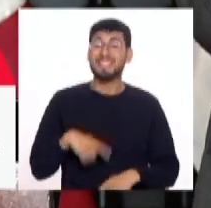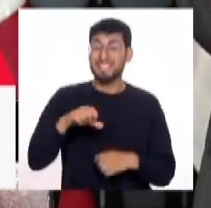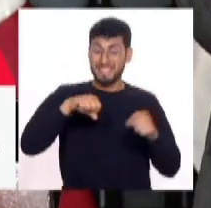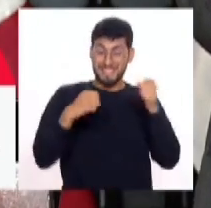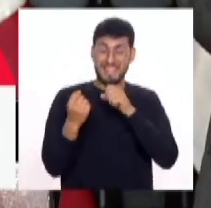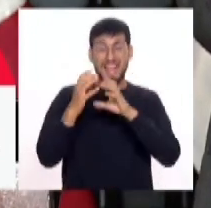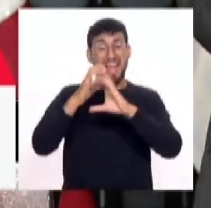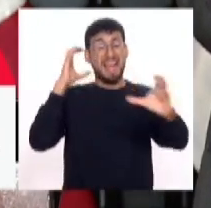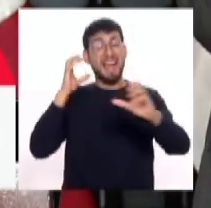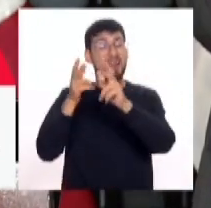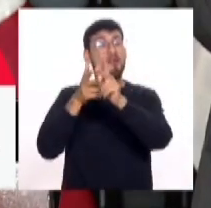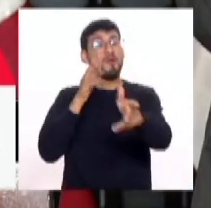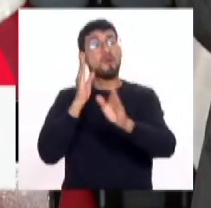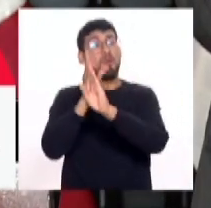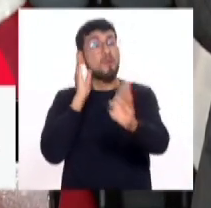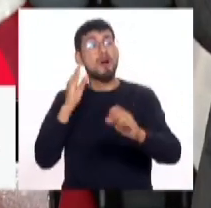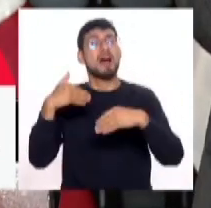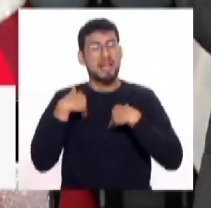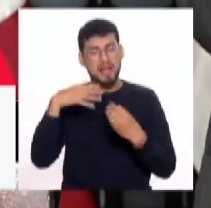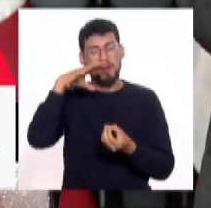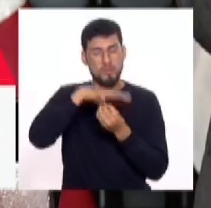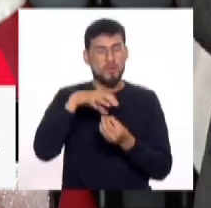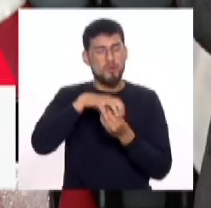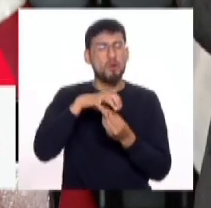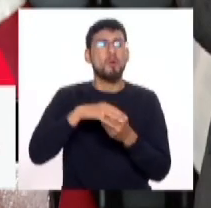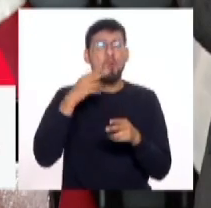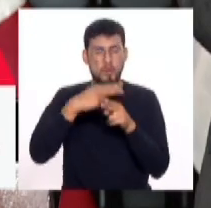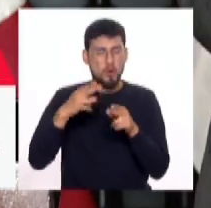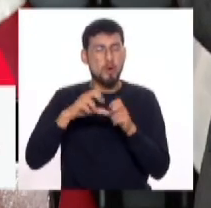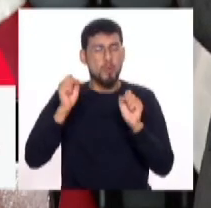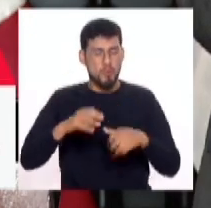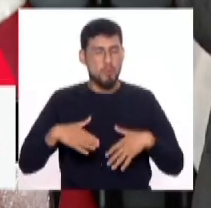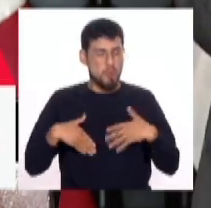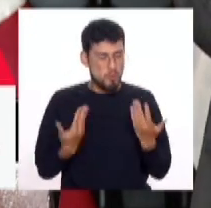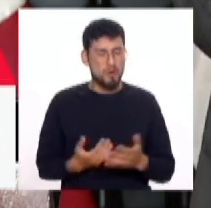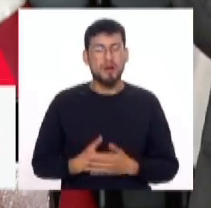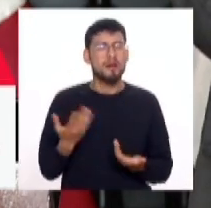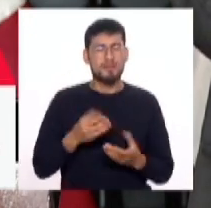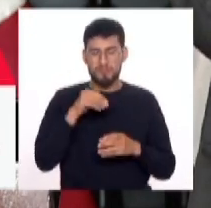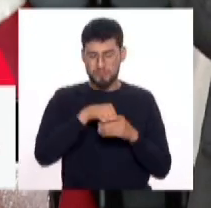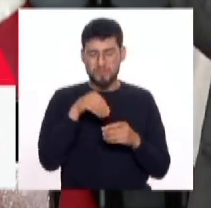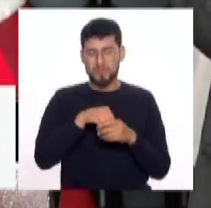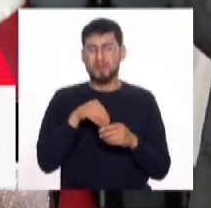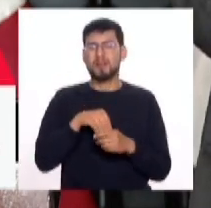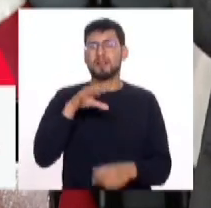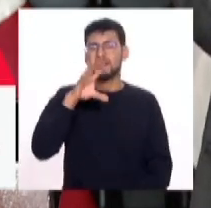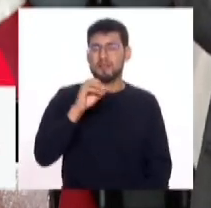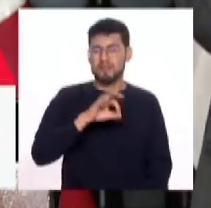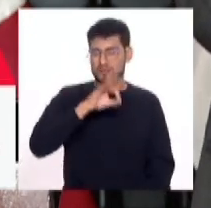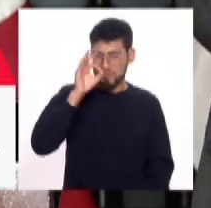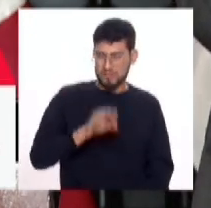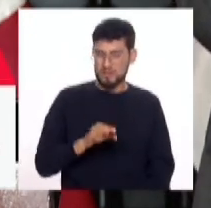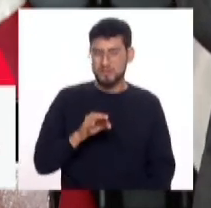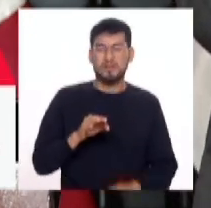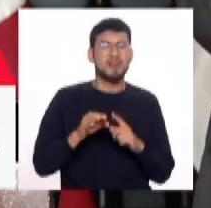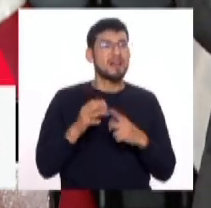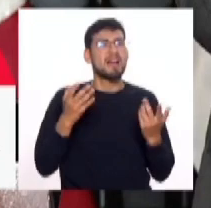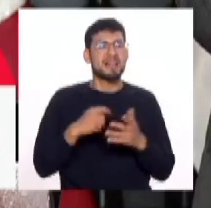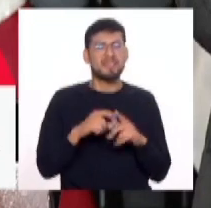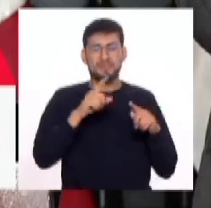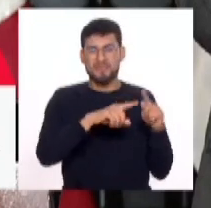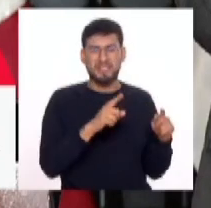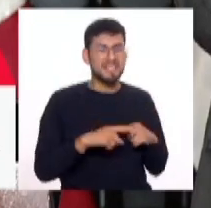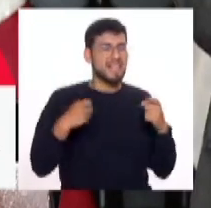o camiones podrán usar gas natural pronto, obteniendo un ahorro del más del 50% en